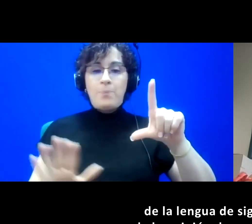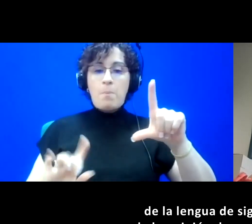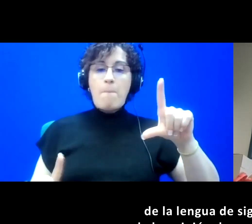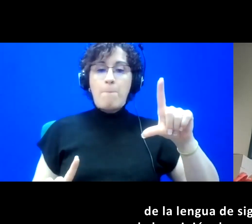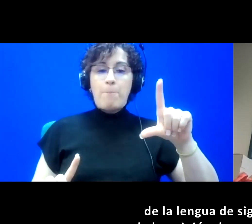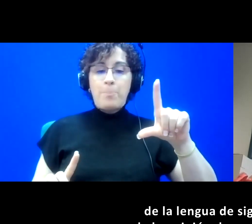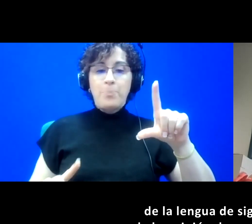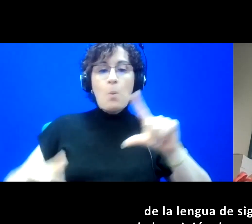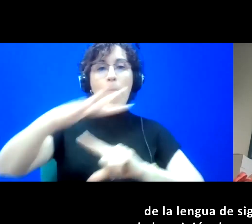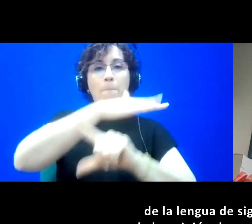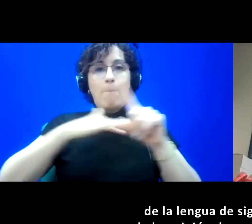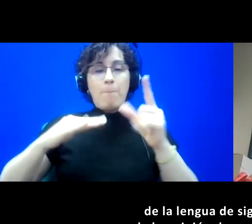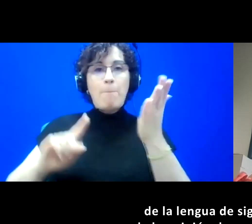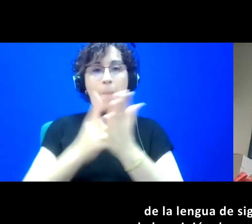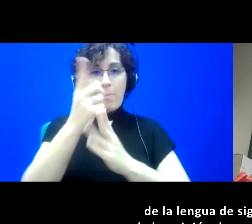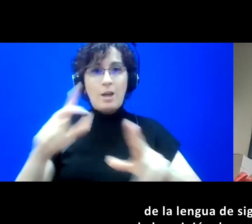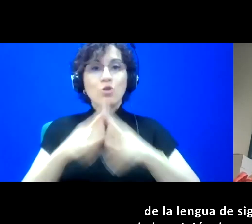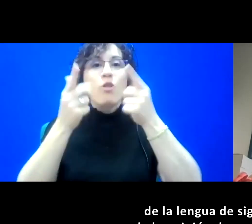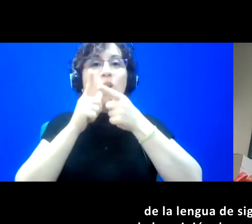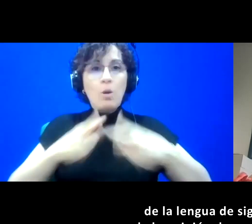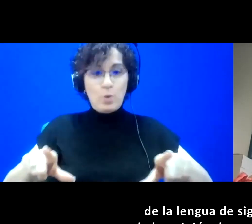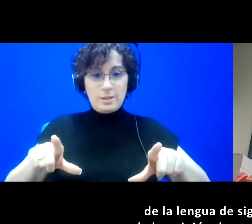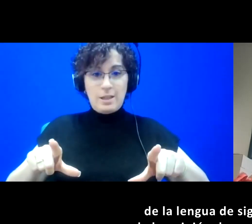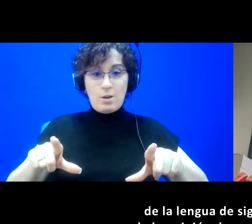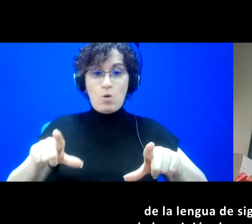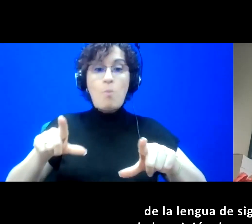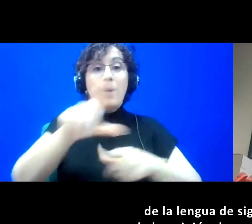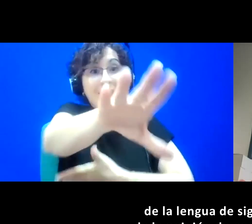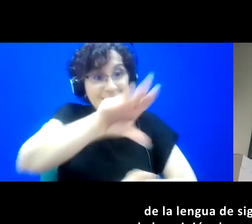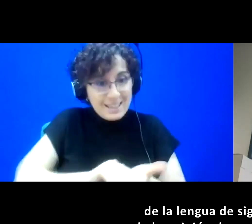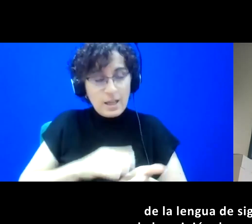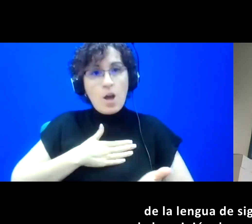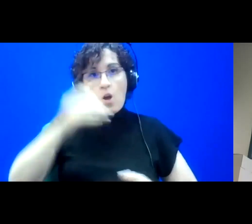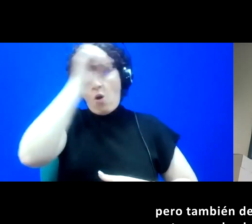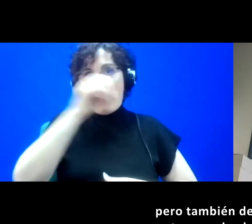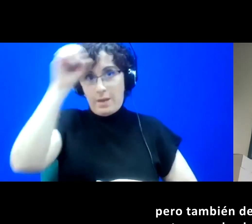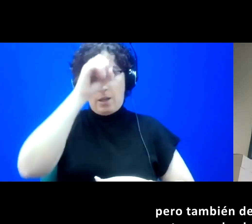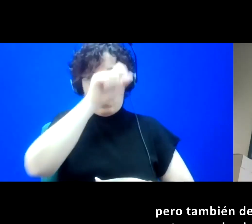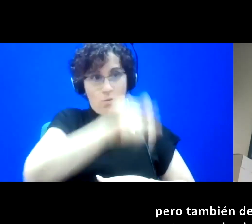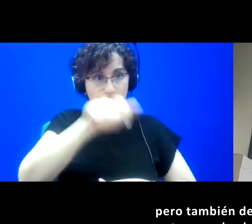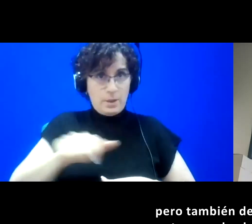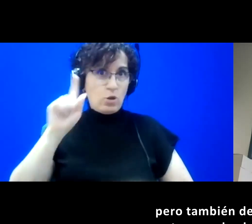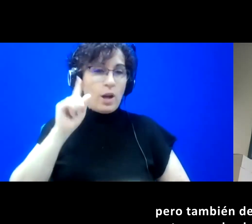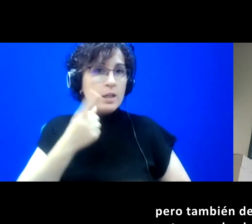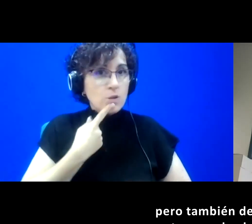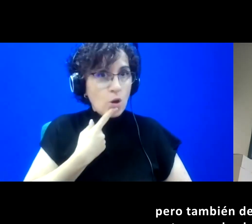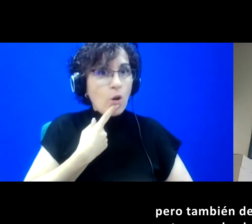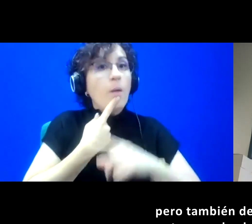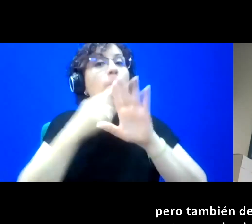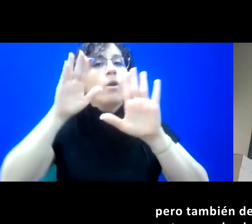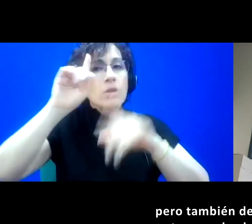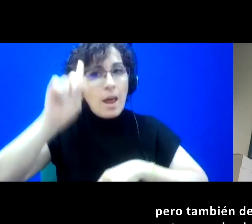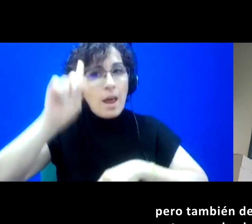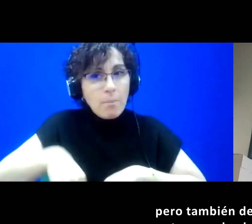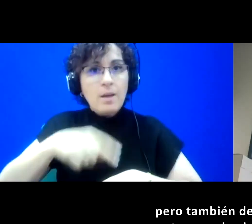la LSE a partir de la opinión de las personas sordas, pero también de personas oyentes que